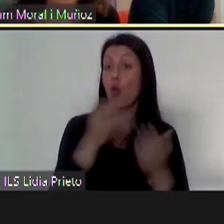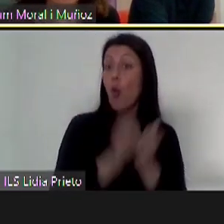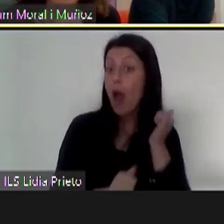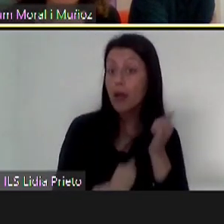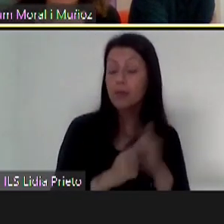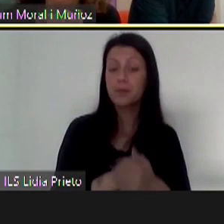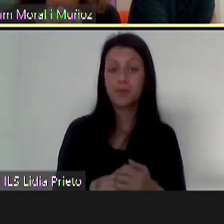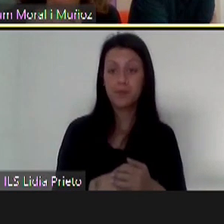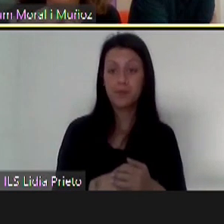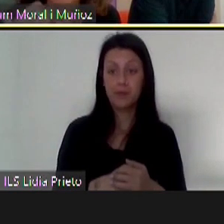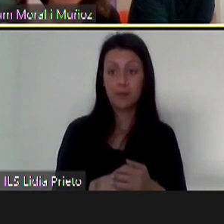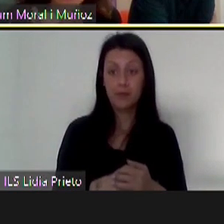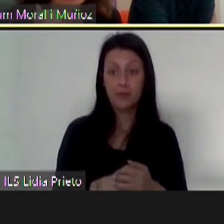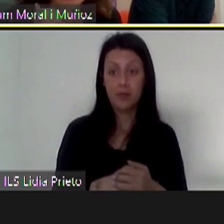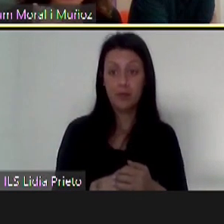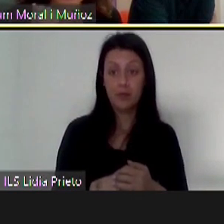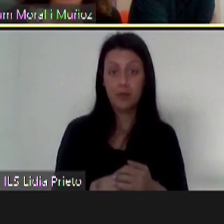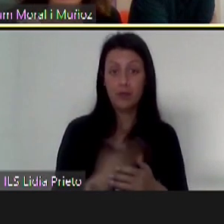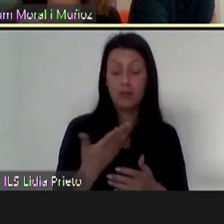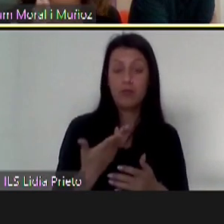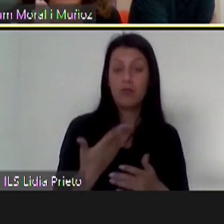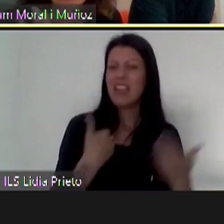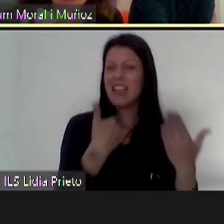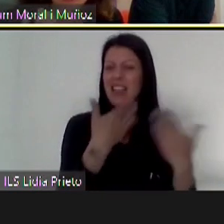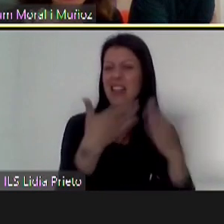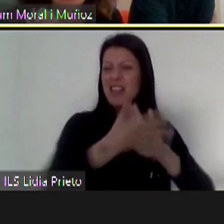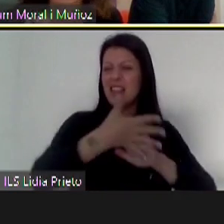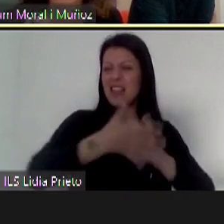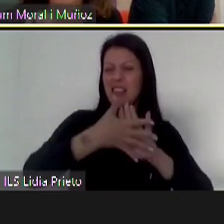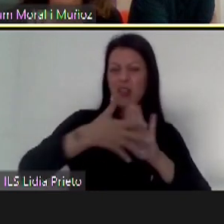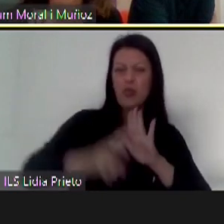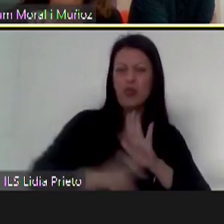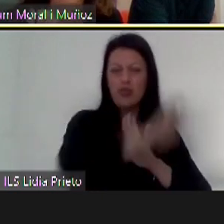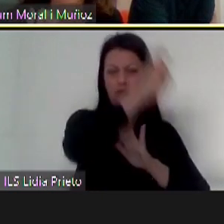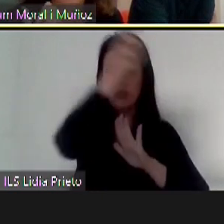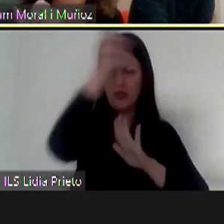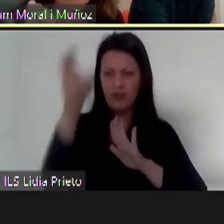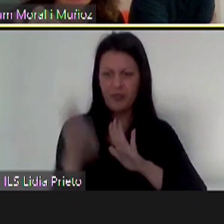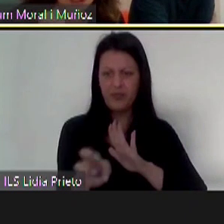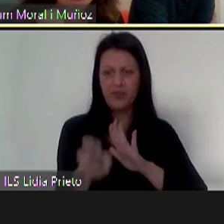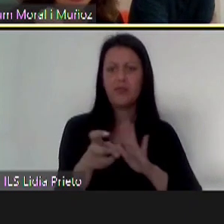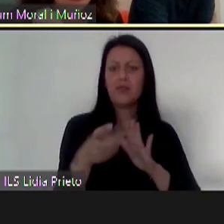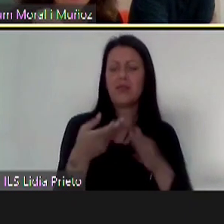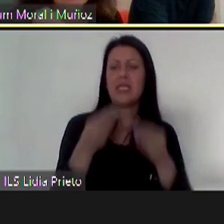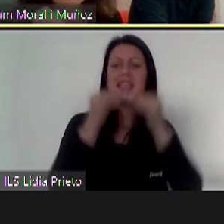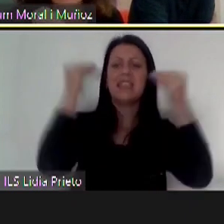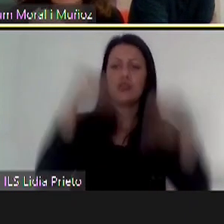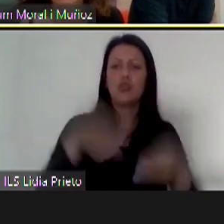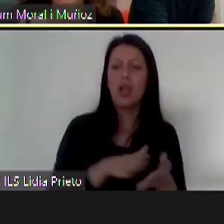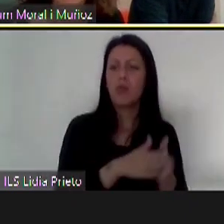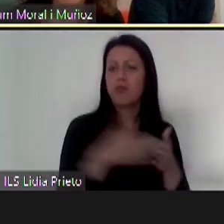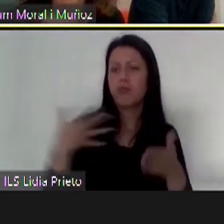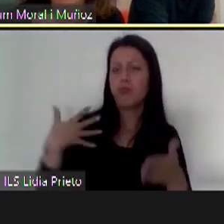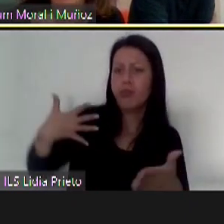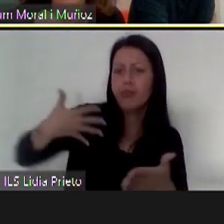Han existido diversos discursos, ¿no?, en torno a la locura, ¿no?, y cómo se ha tratado a lo largo de la historia.